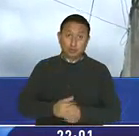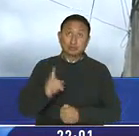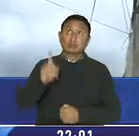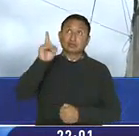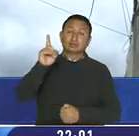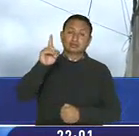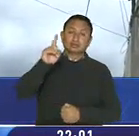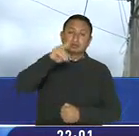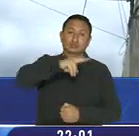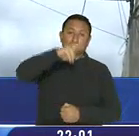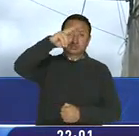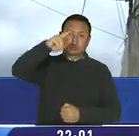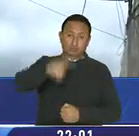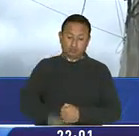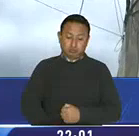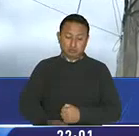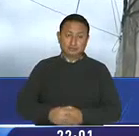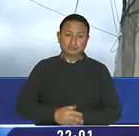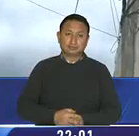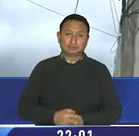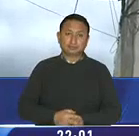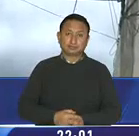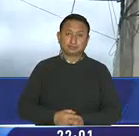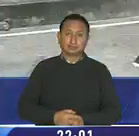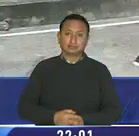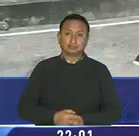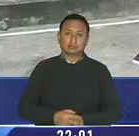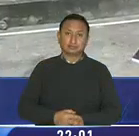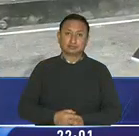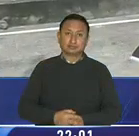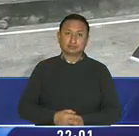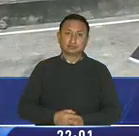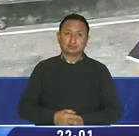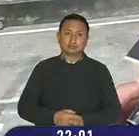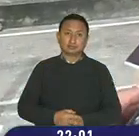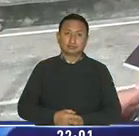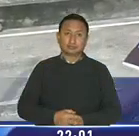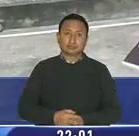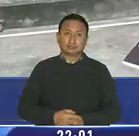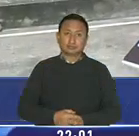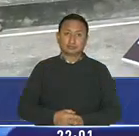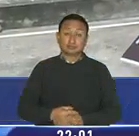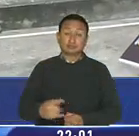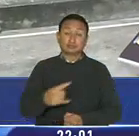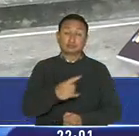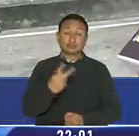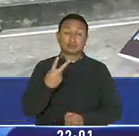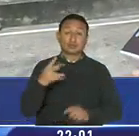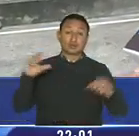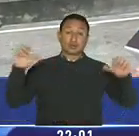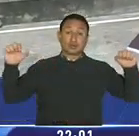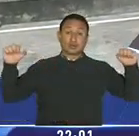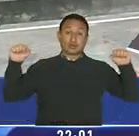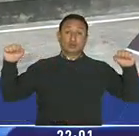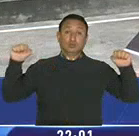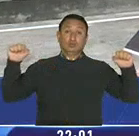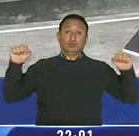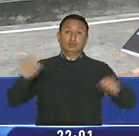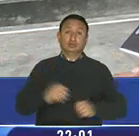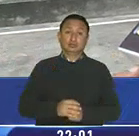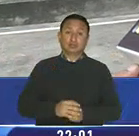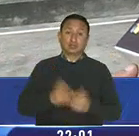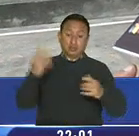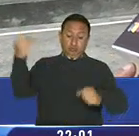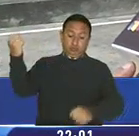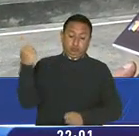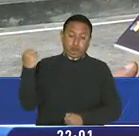la terraza del segundo piso de la casa en construcción. Como estaba agarrado con las dos manos, seguramente le apegó al